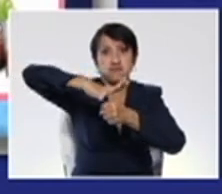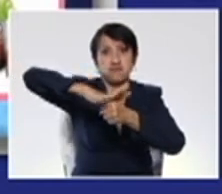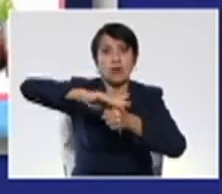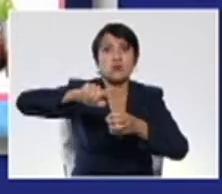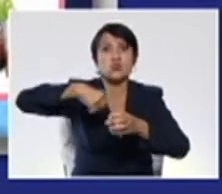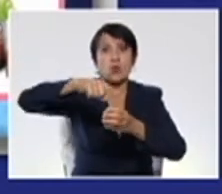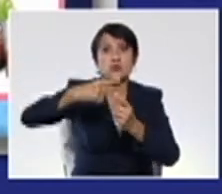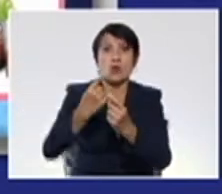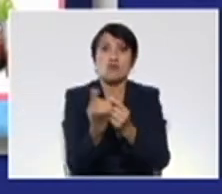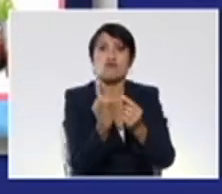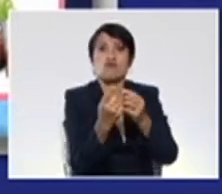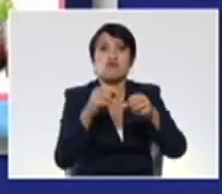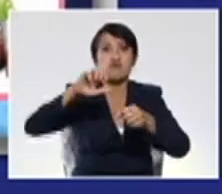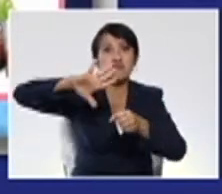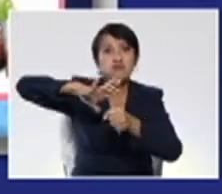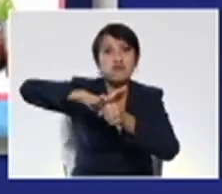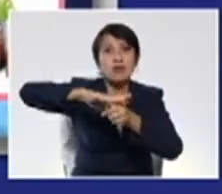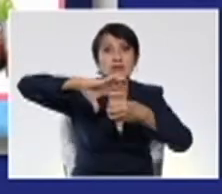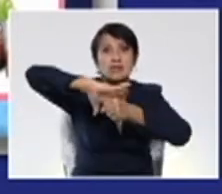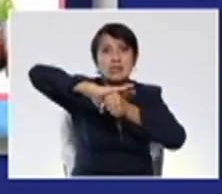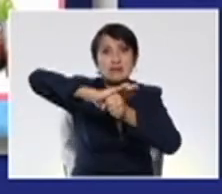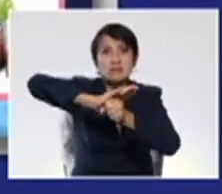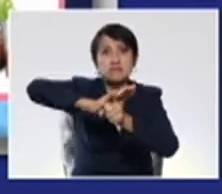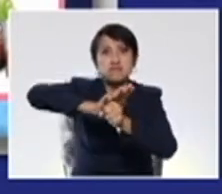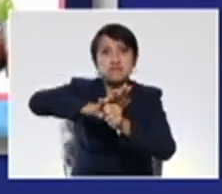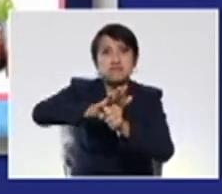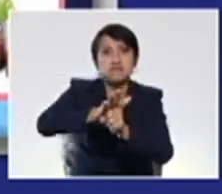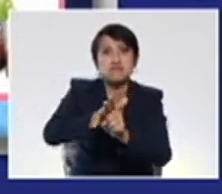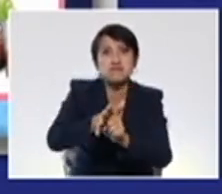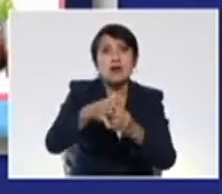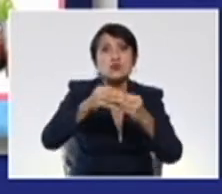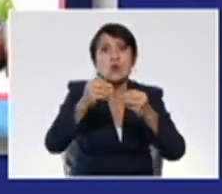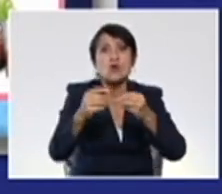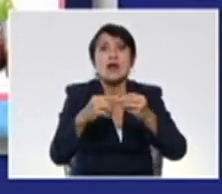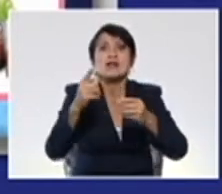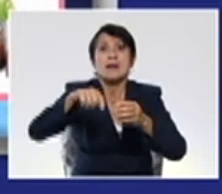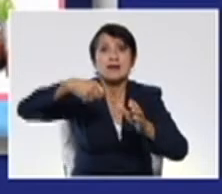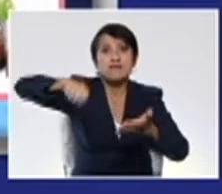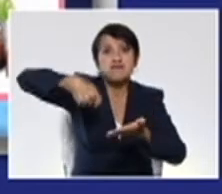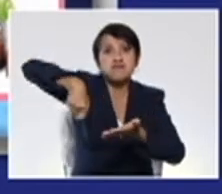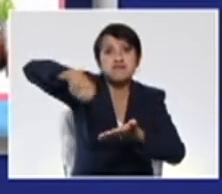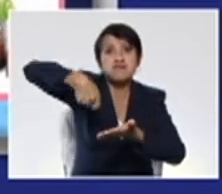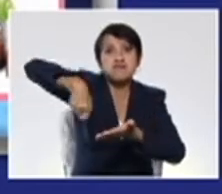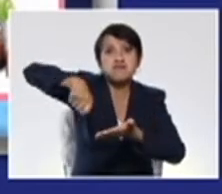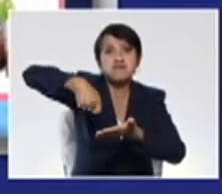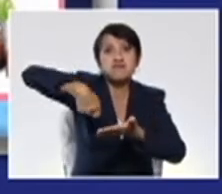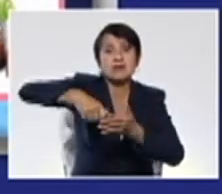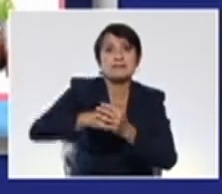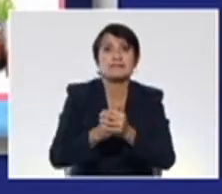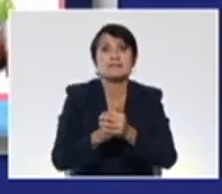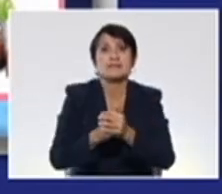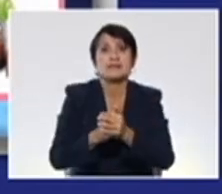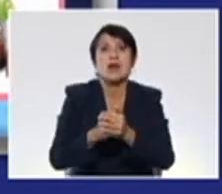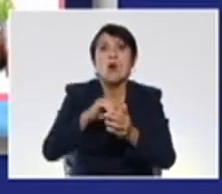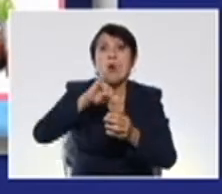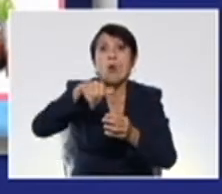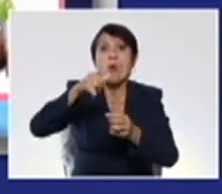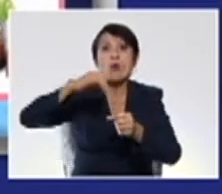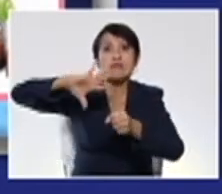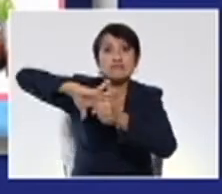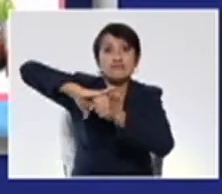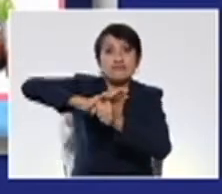su pantalla, van a ver un mixer, van a ver entonces una batidora, un extractor de jugo, van a ver